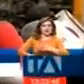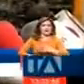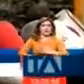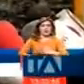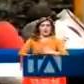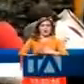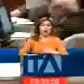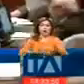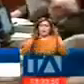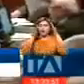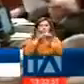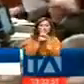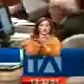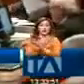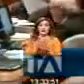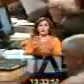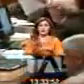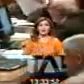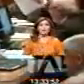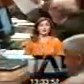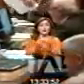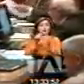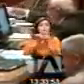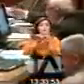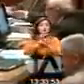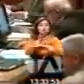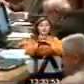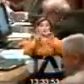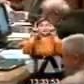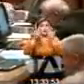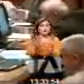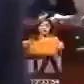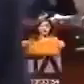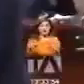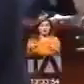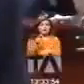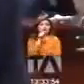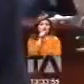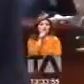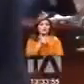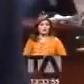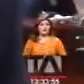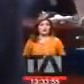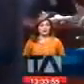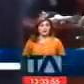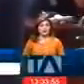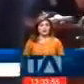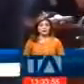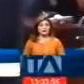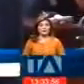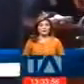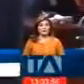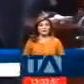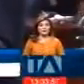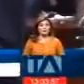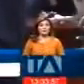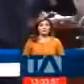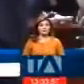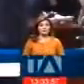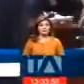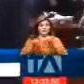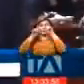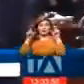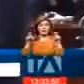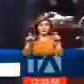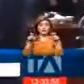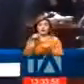causa, deba ser atendida. Este cuerpo legal también se refiere a los seguros privados. No asfixiar a la empresa privada